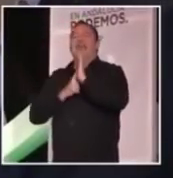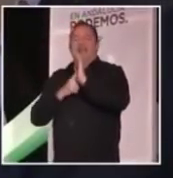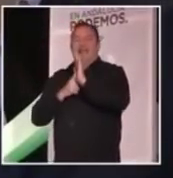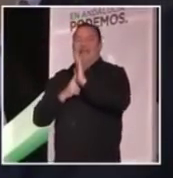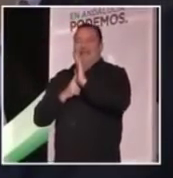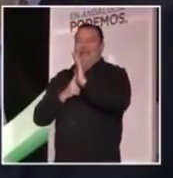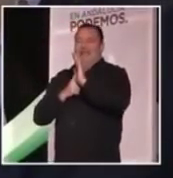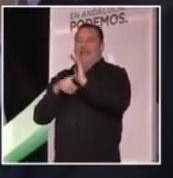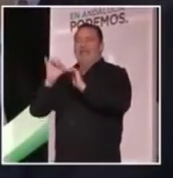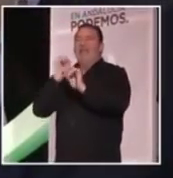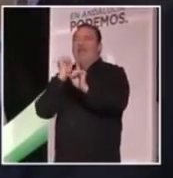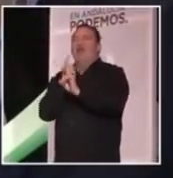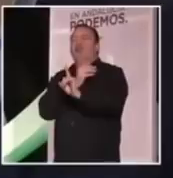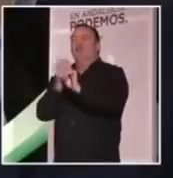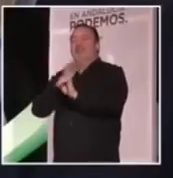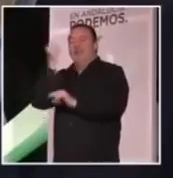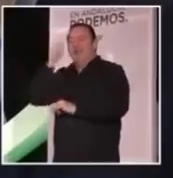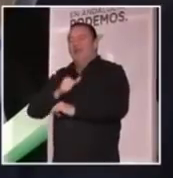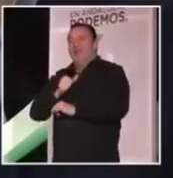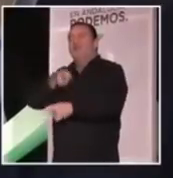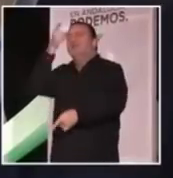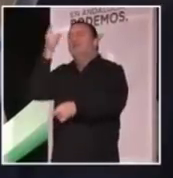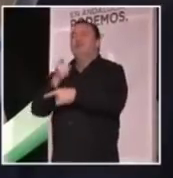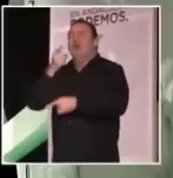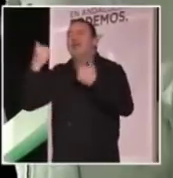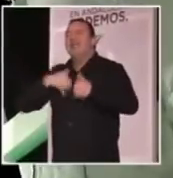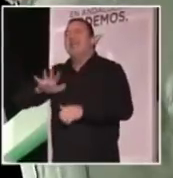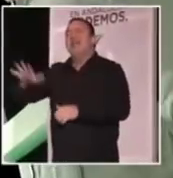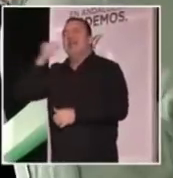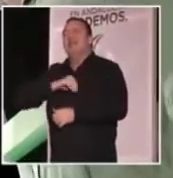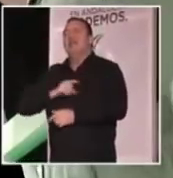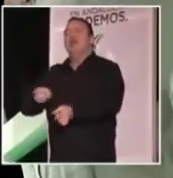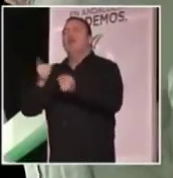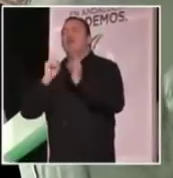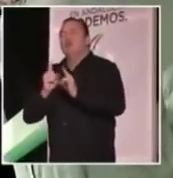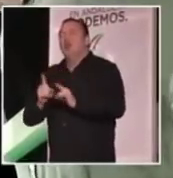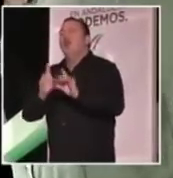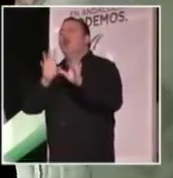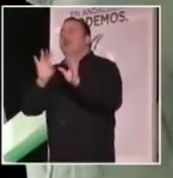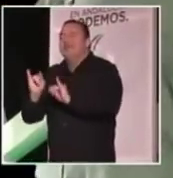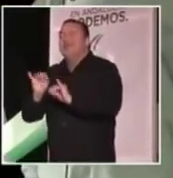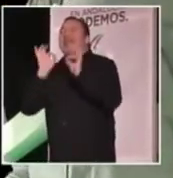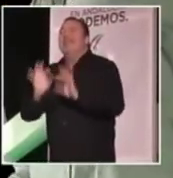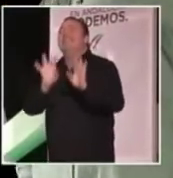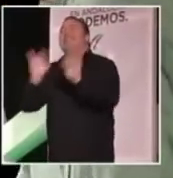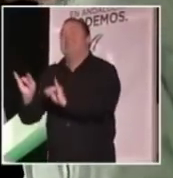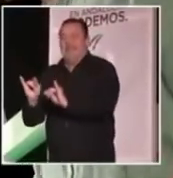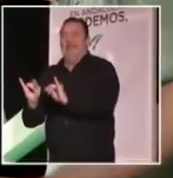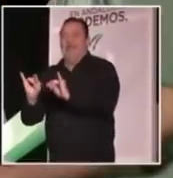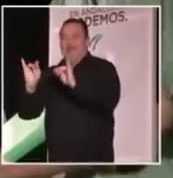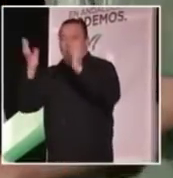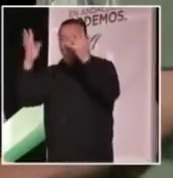las violencias machistas que establezca de una vez en este país que solamente sí es sí.